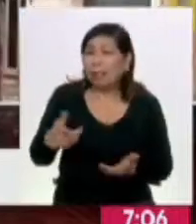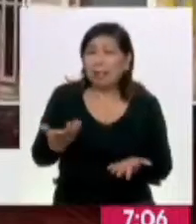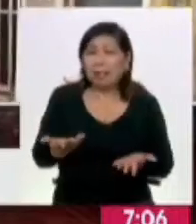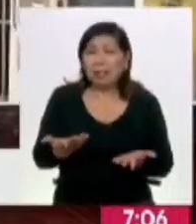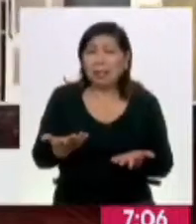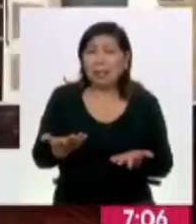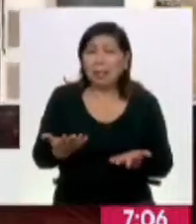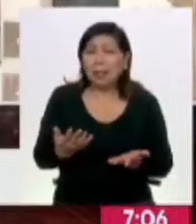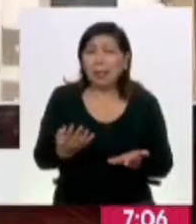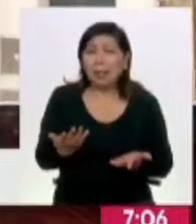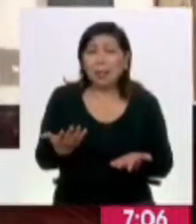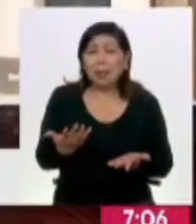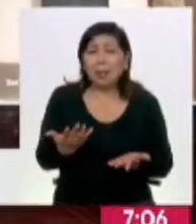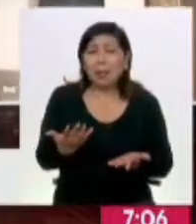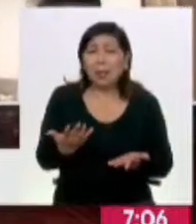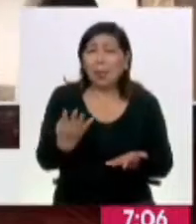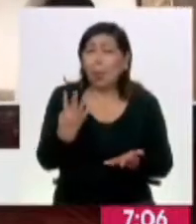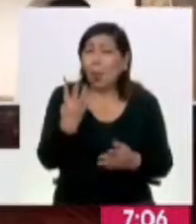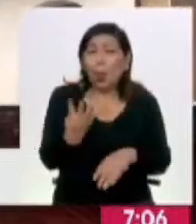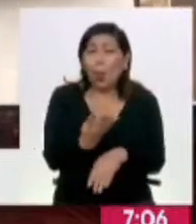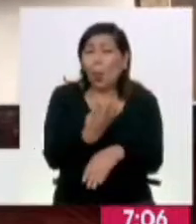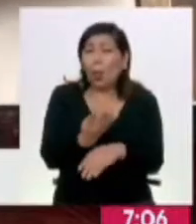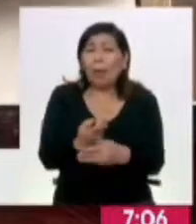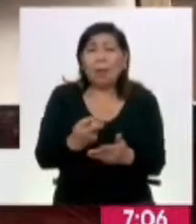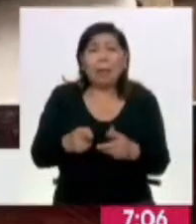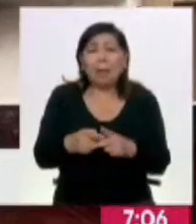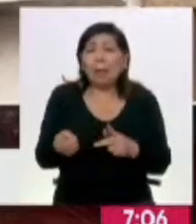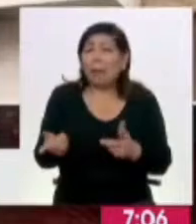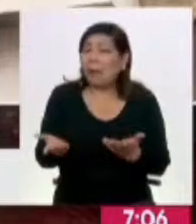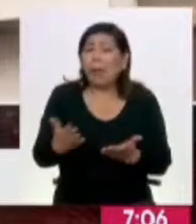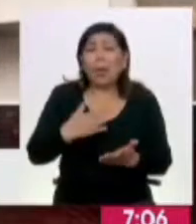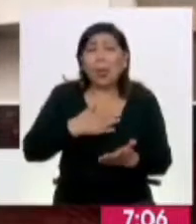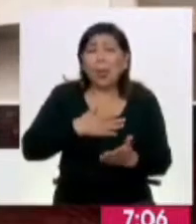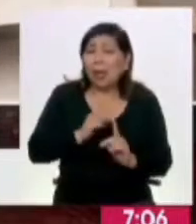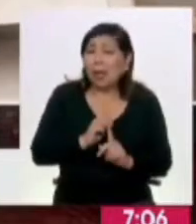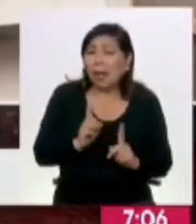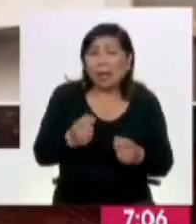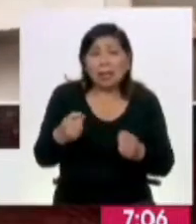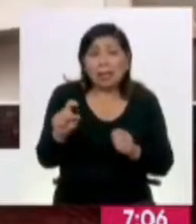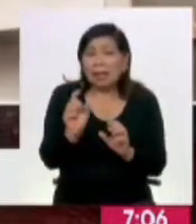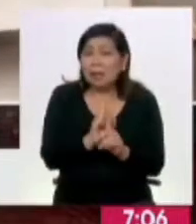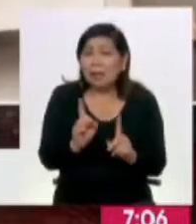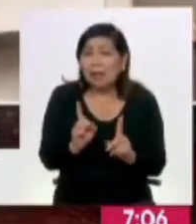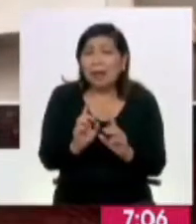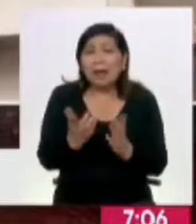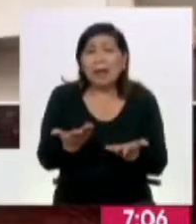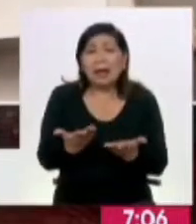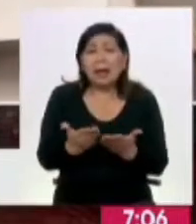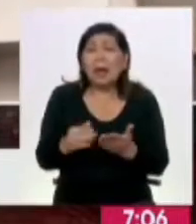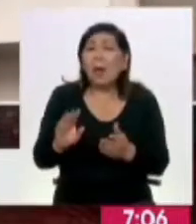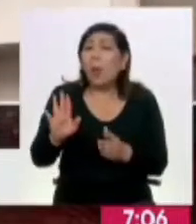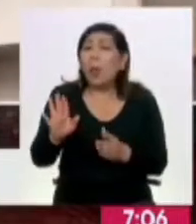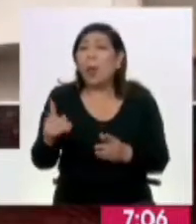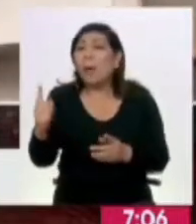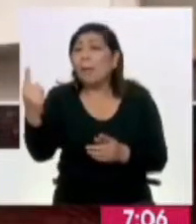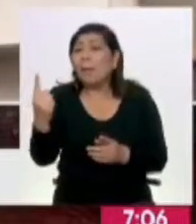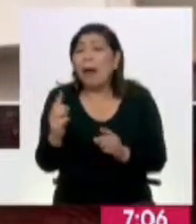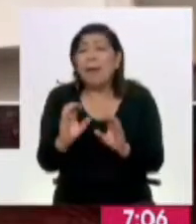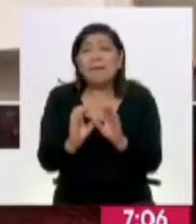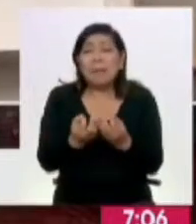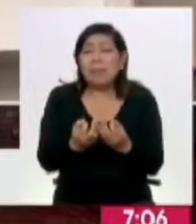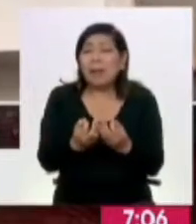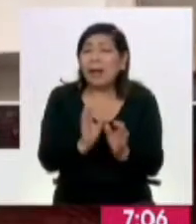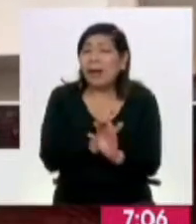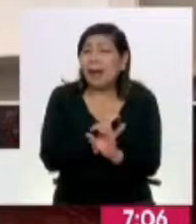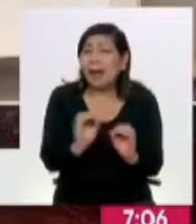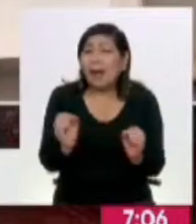bien lo mencionabas, cuatro horas. Nadie sale, ni los dueños de las mototaxis, ni alguien, un integrante de la familia,